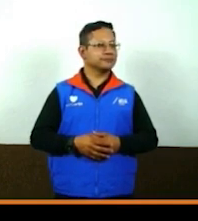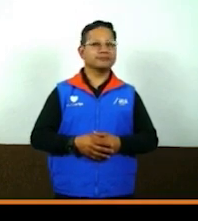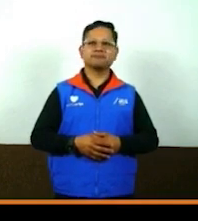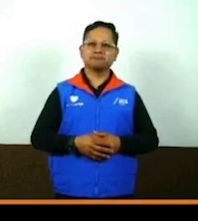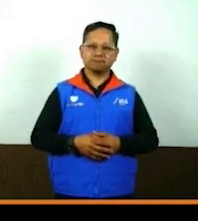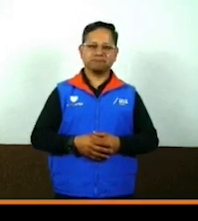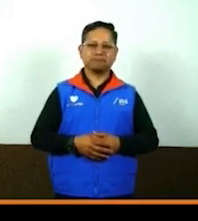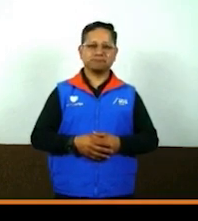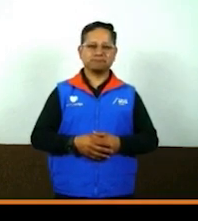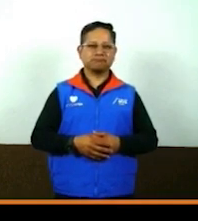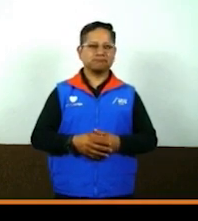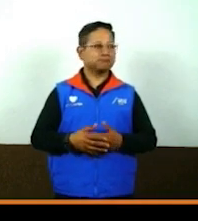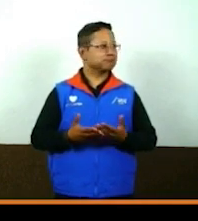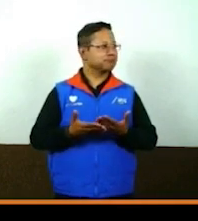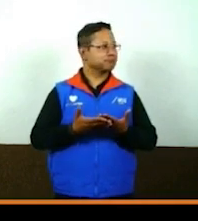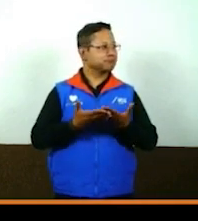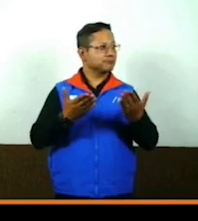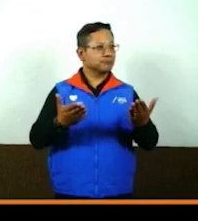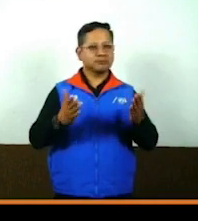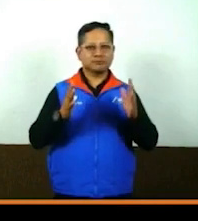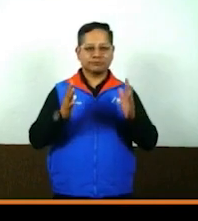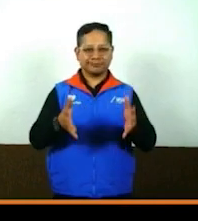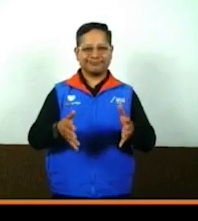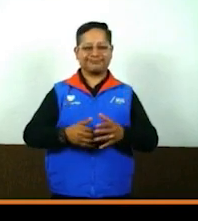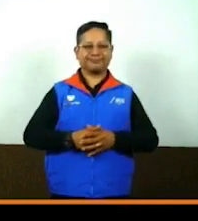Pues bueno, ahora sí.